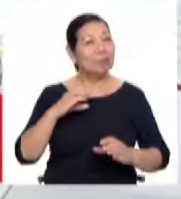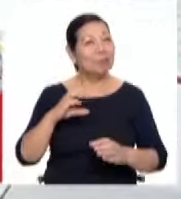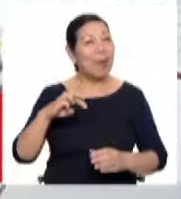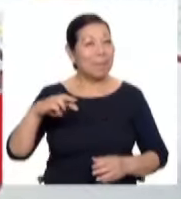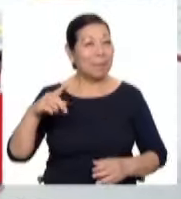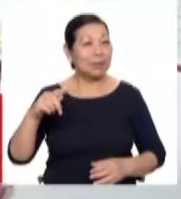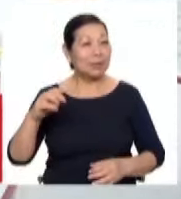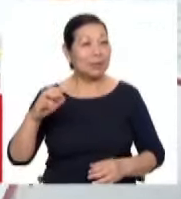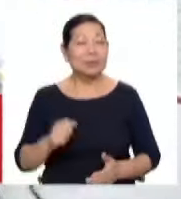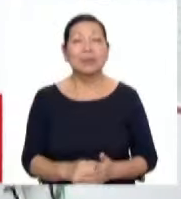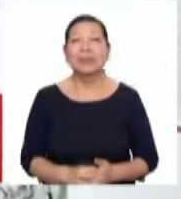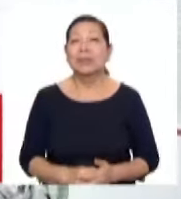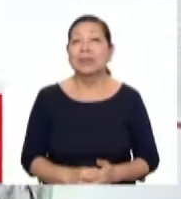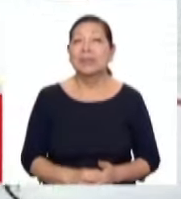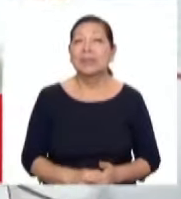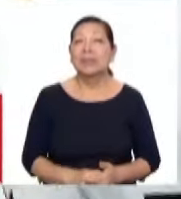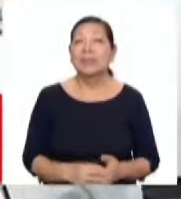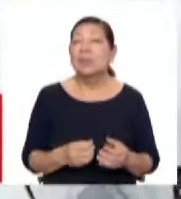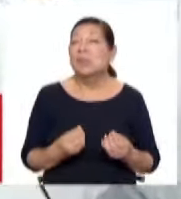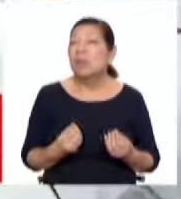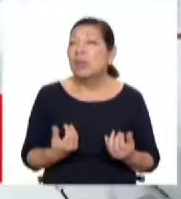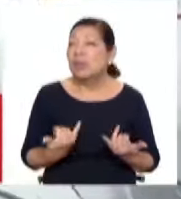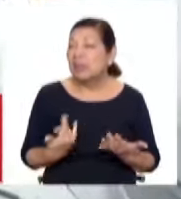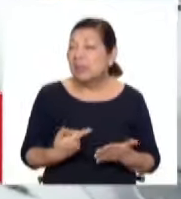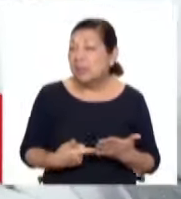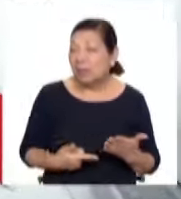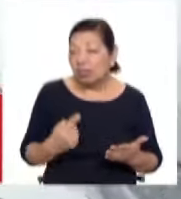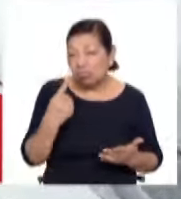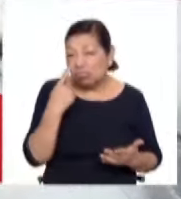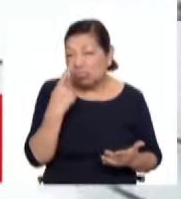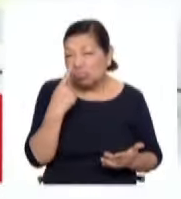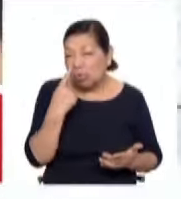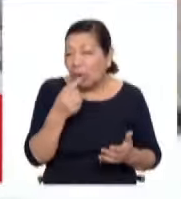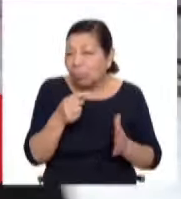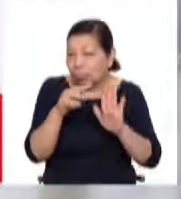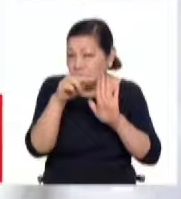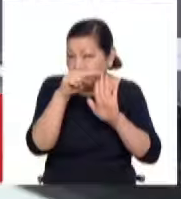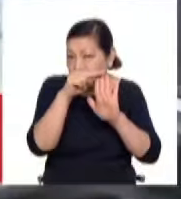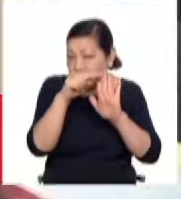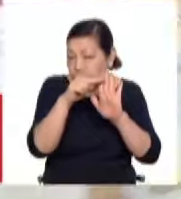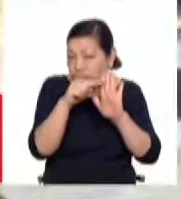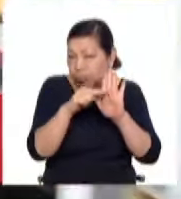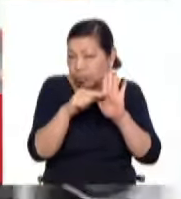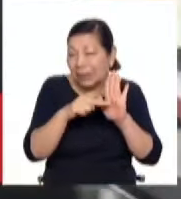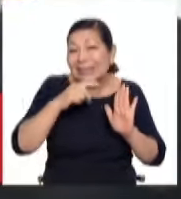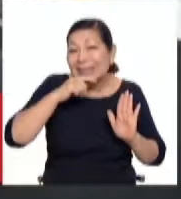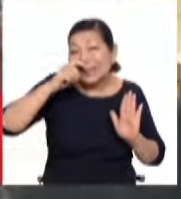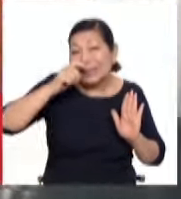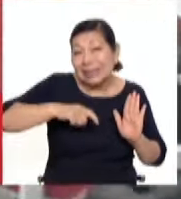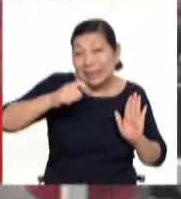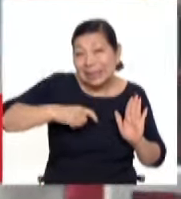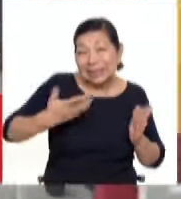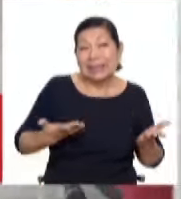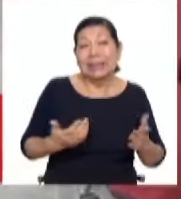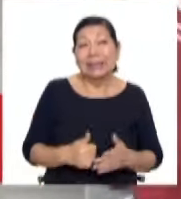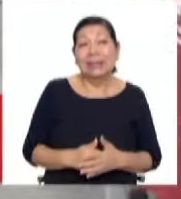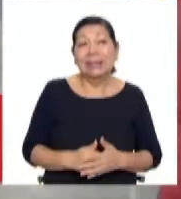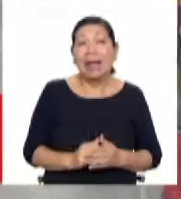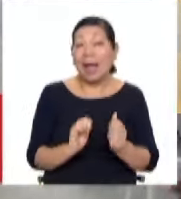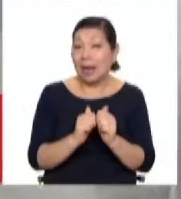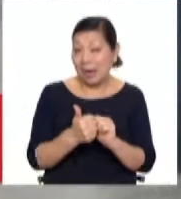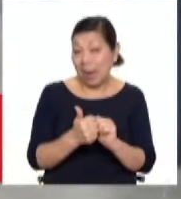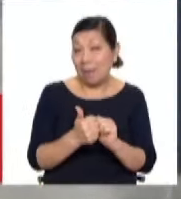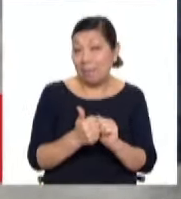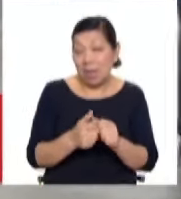Comunicaciones, Jorge Espinosa Galarza, porque además también de conocer los requisitos que se necesitan para la renovación